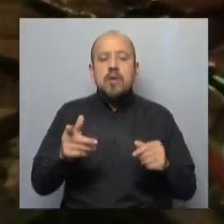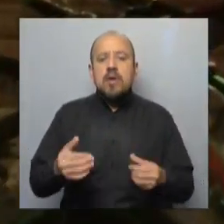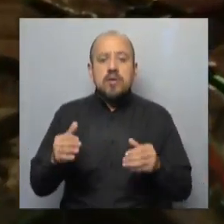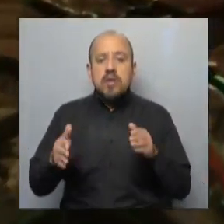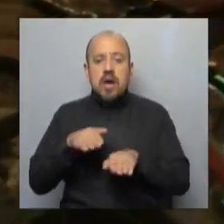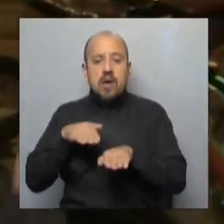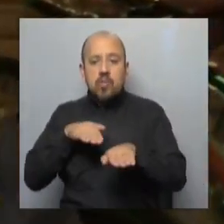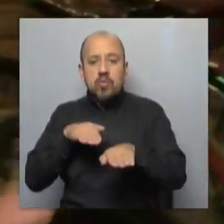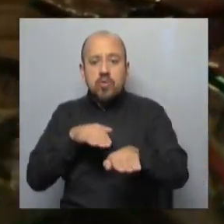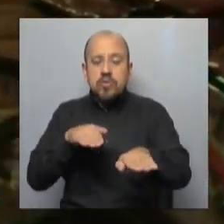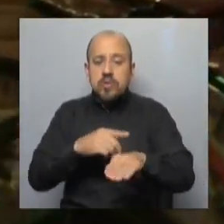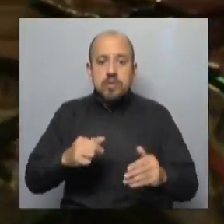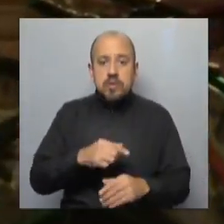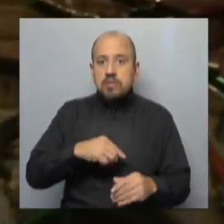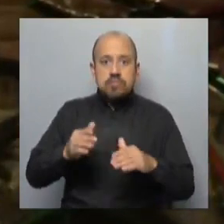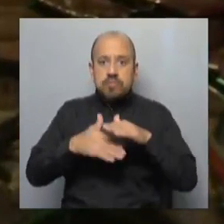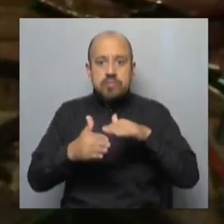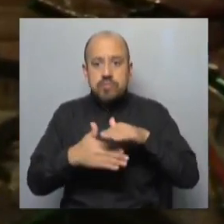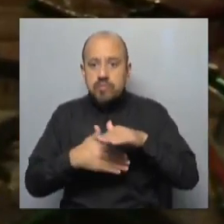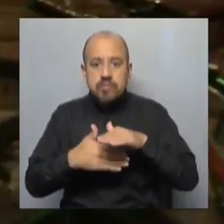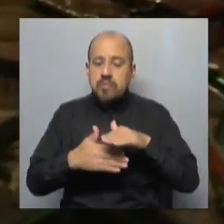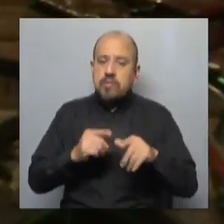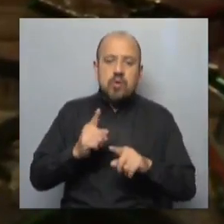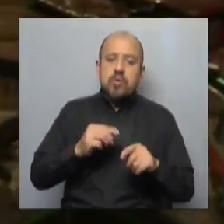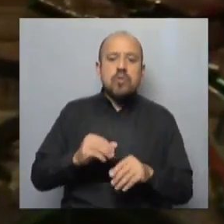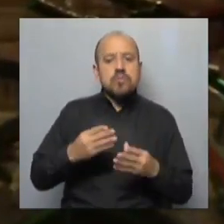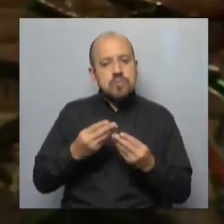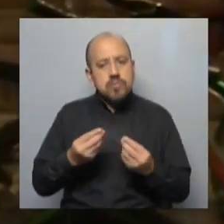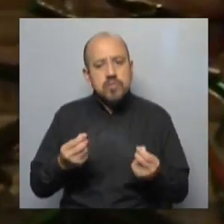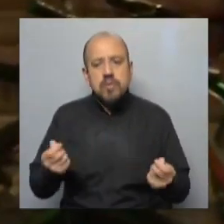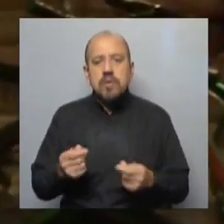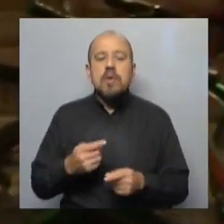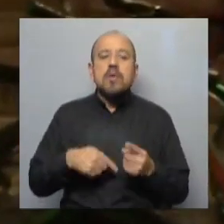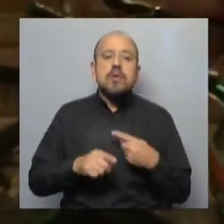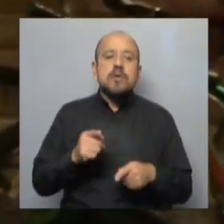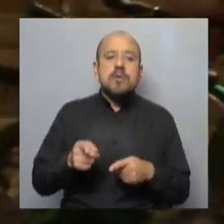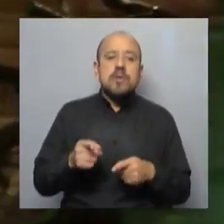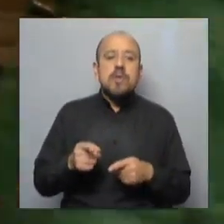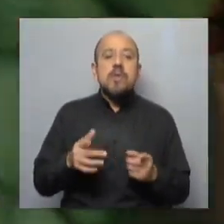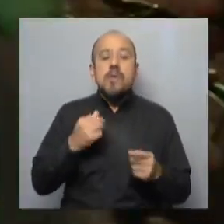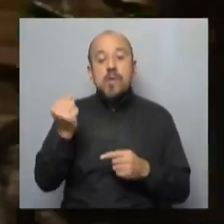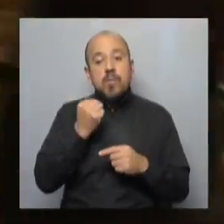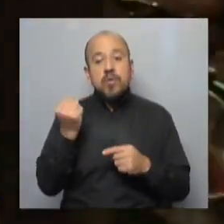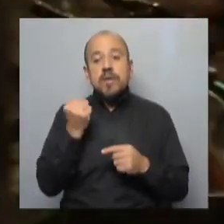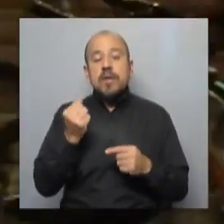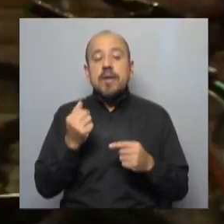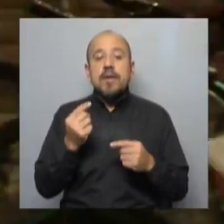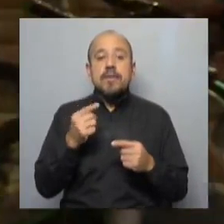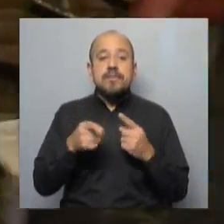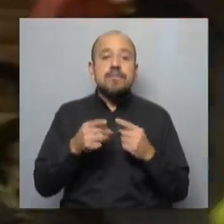velocidad como para nosotros poder discurrir y compartir la vía es muy importante es justamente